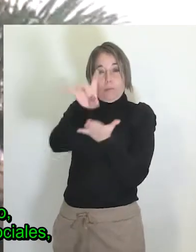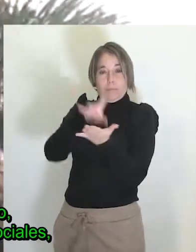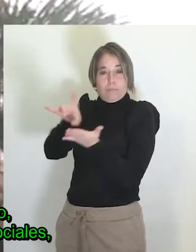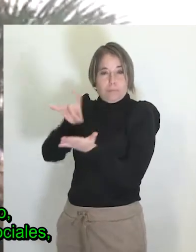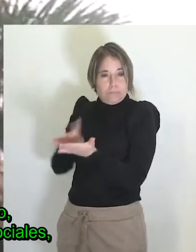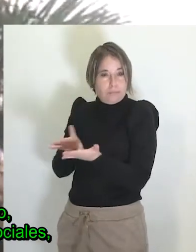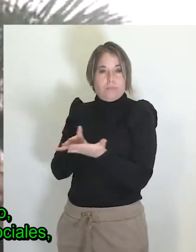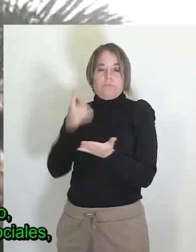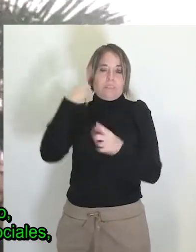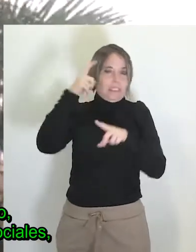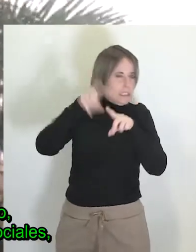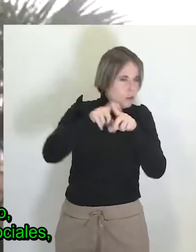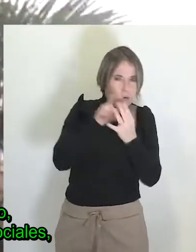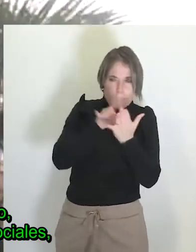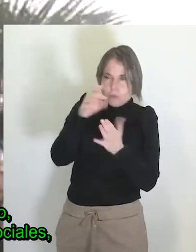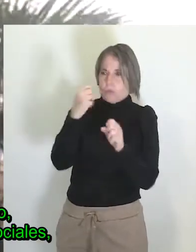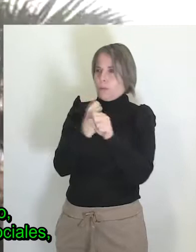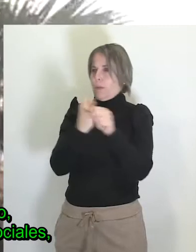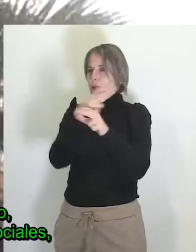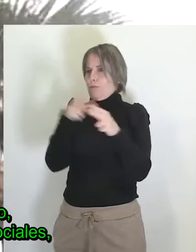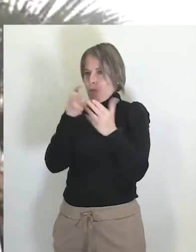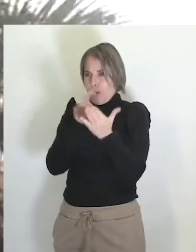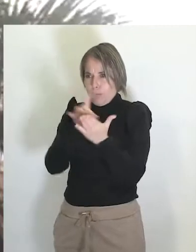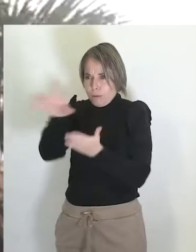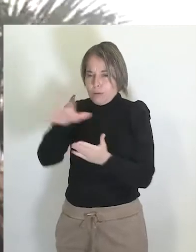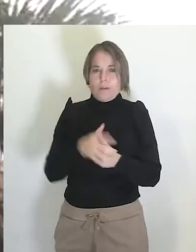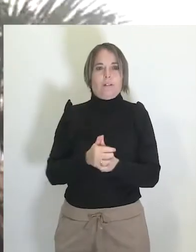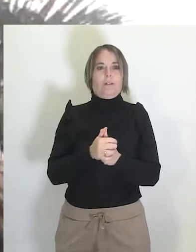personal técnico como psicólogas, trabajadoras sociales,